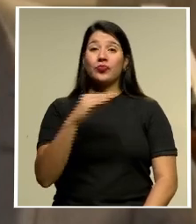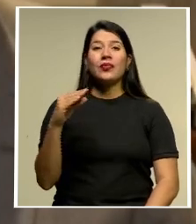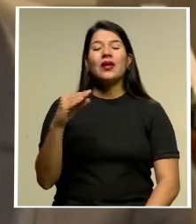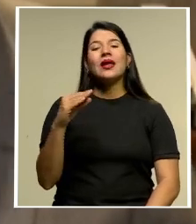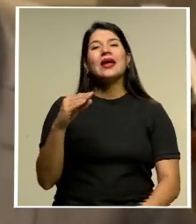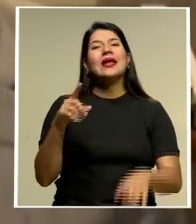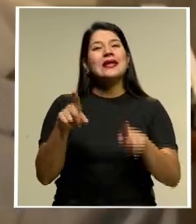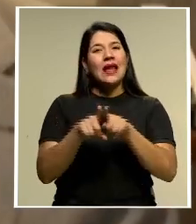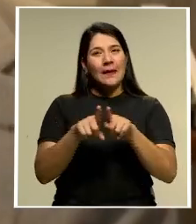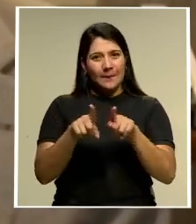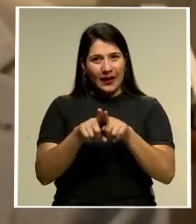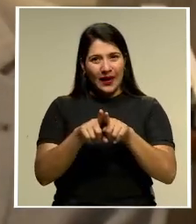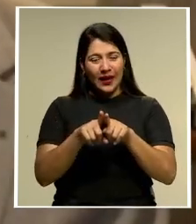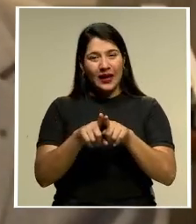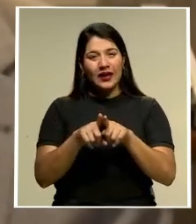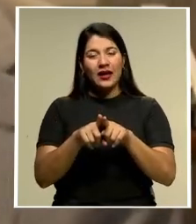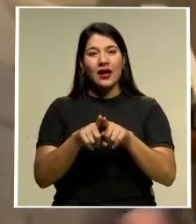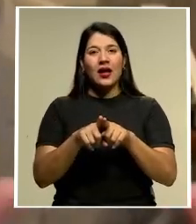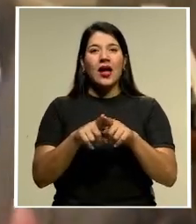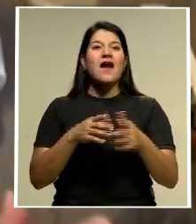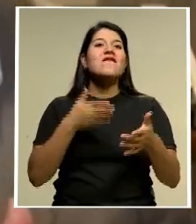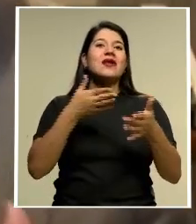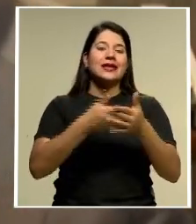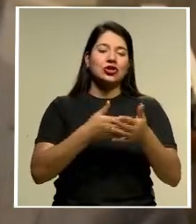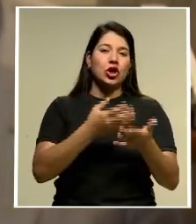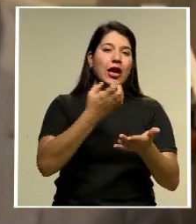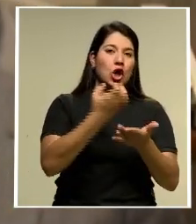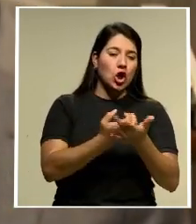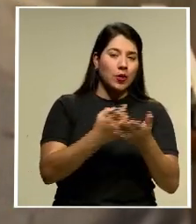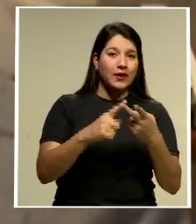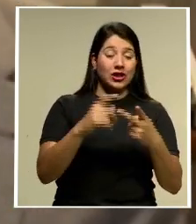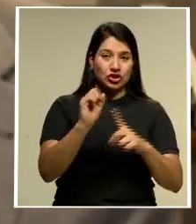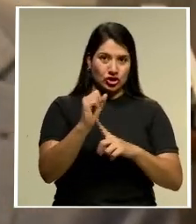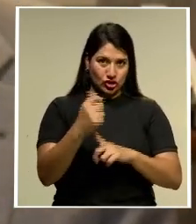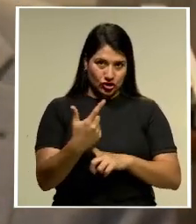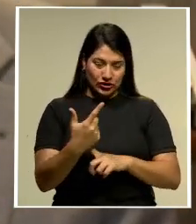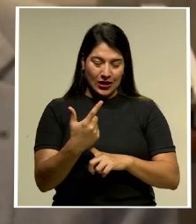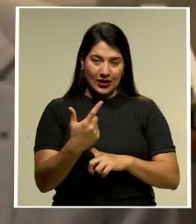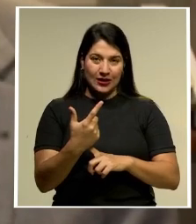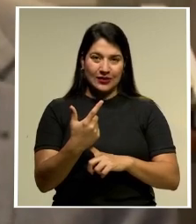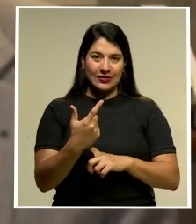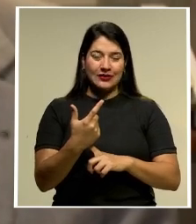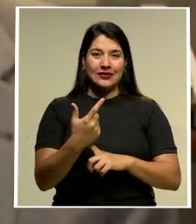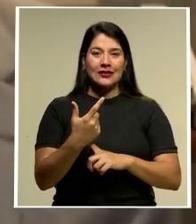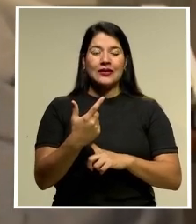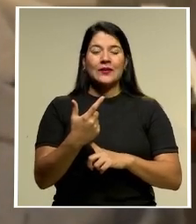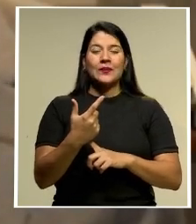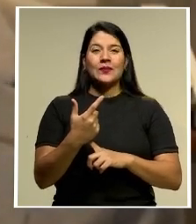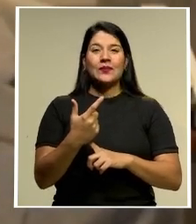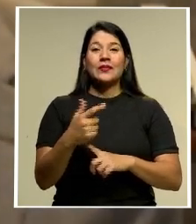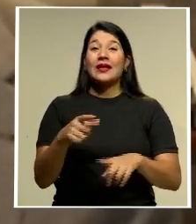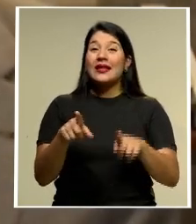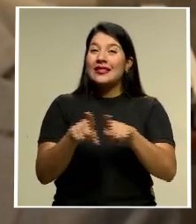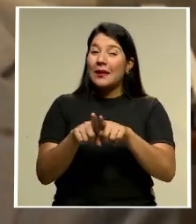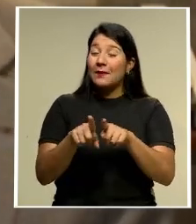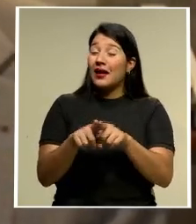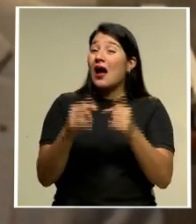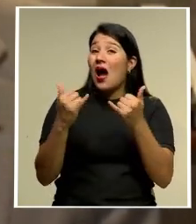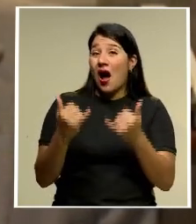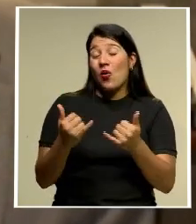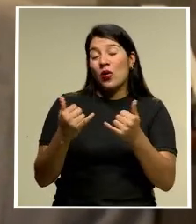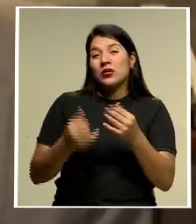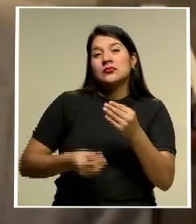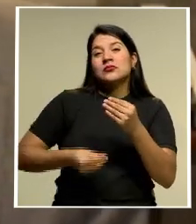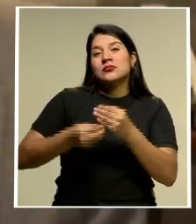de la exclusión económica y social como raíz tradicional, en esta década se